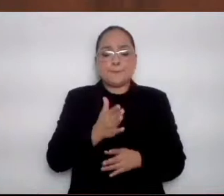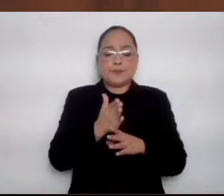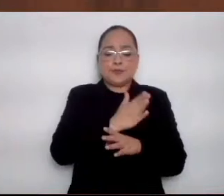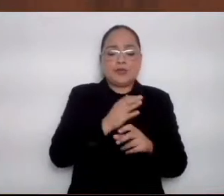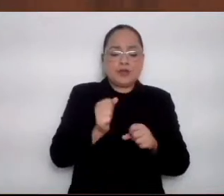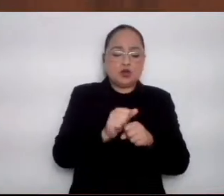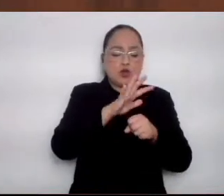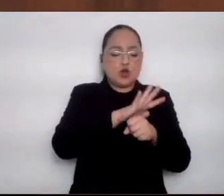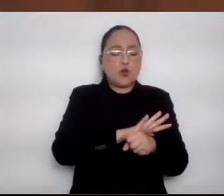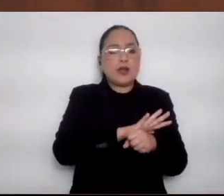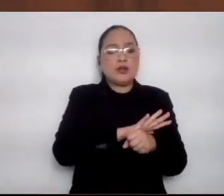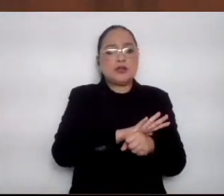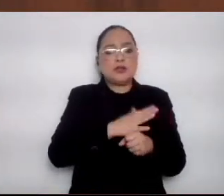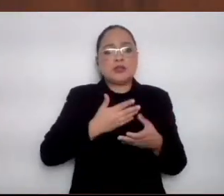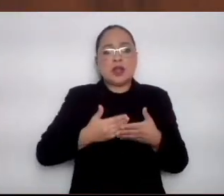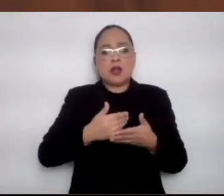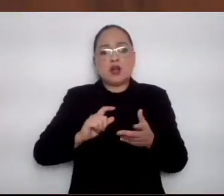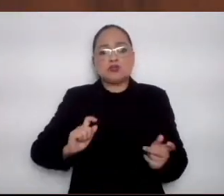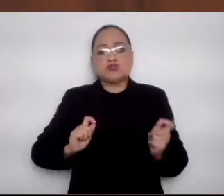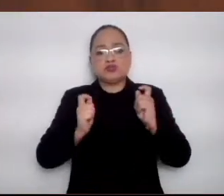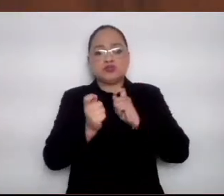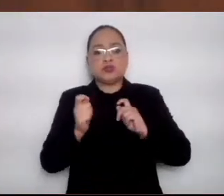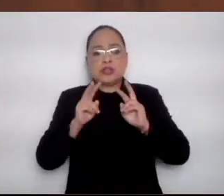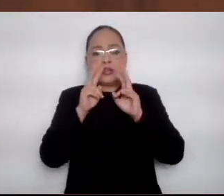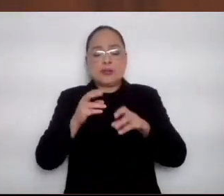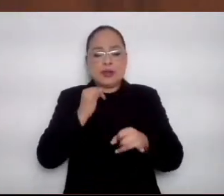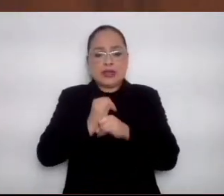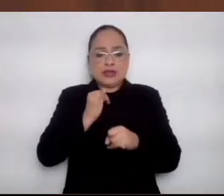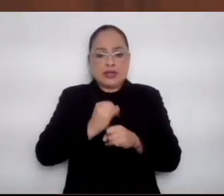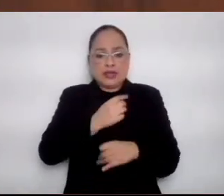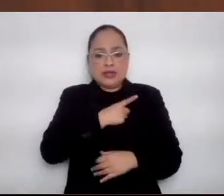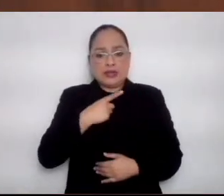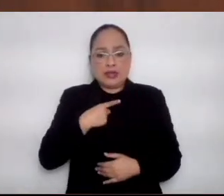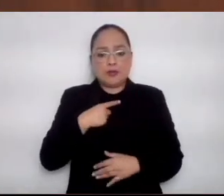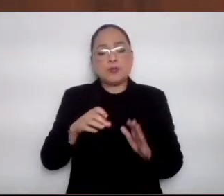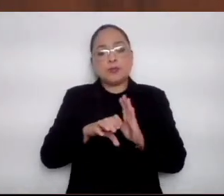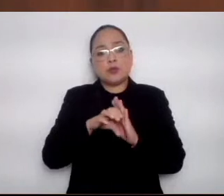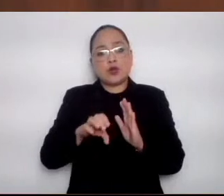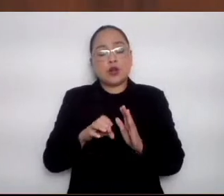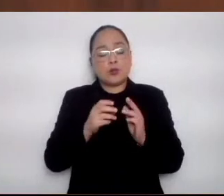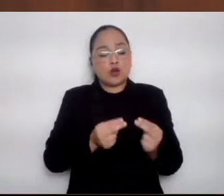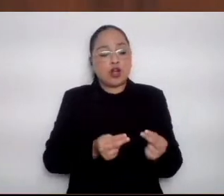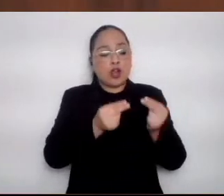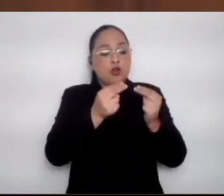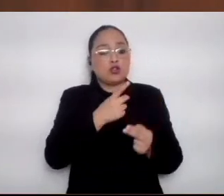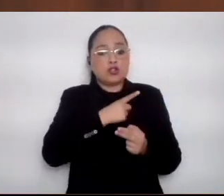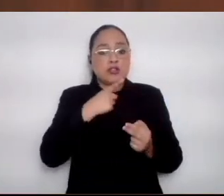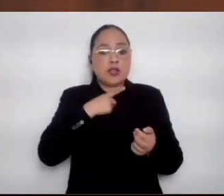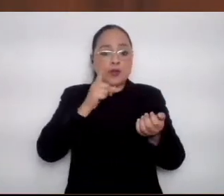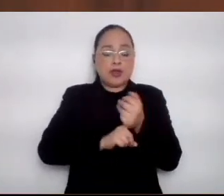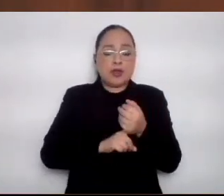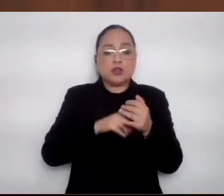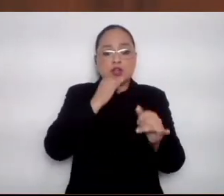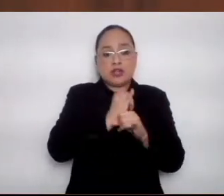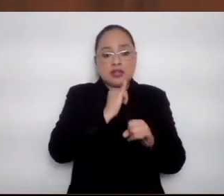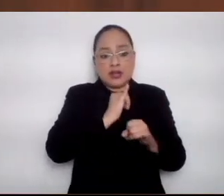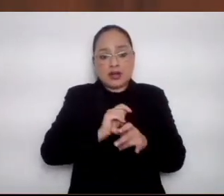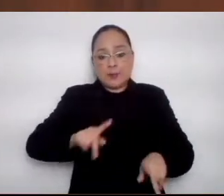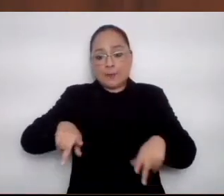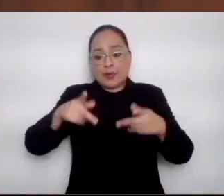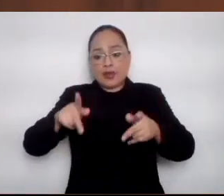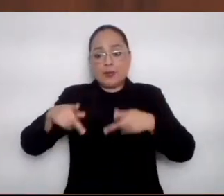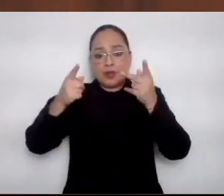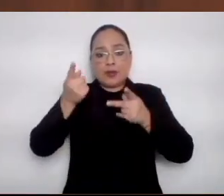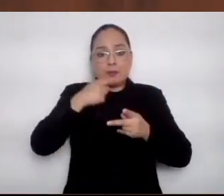que aceleró la transición al mundo digital. Los comercios tuvieron que innovar y utilizar las plataformas de comercio electrónico para poder sortear